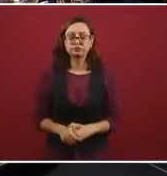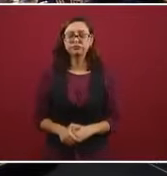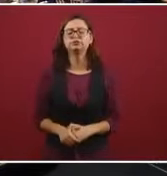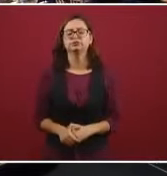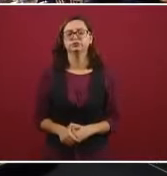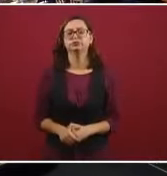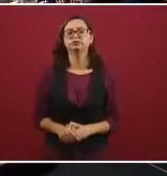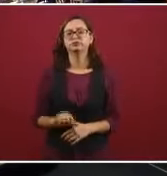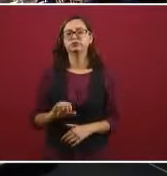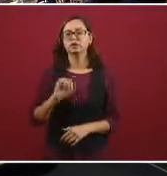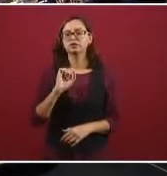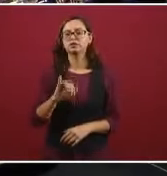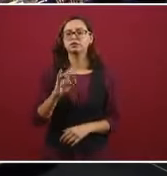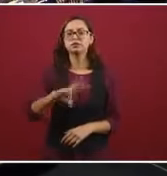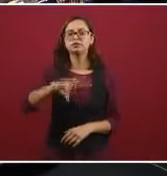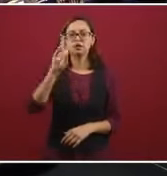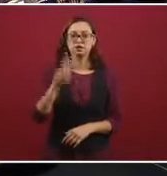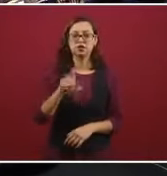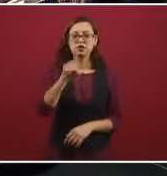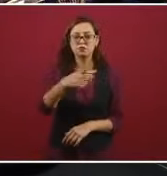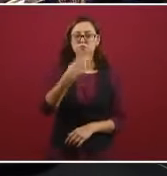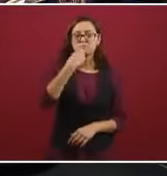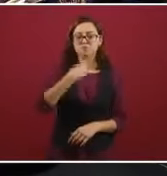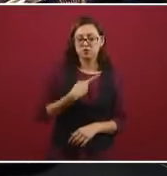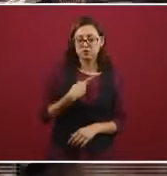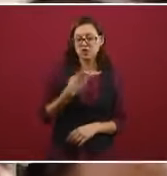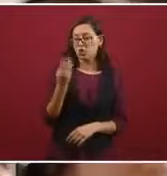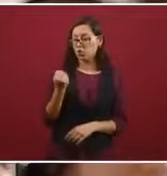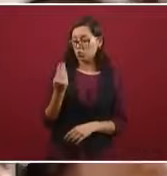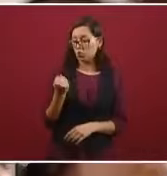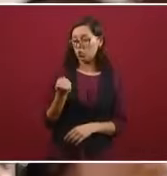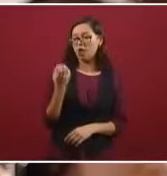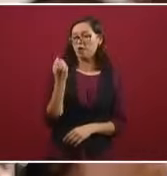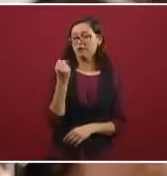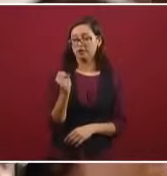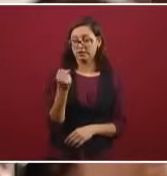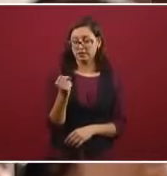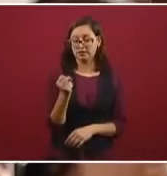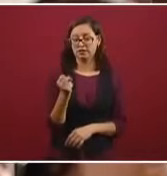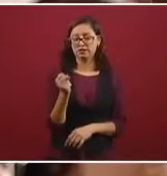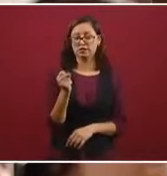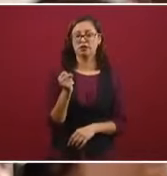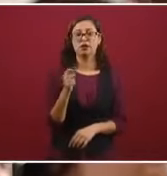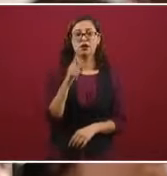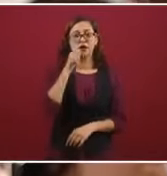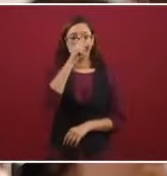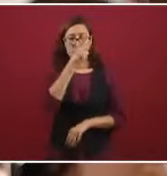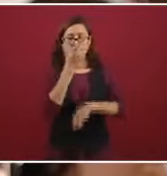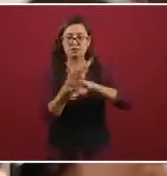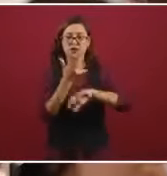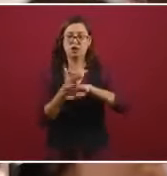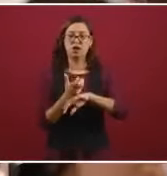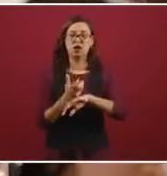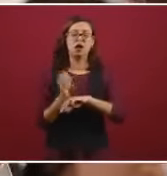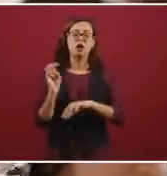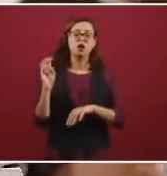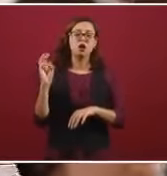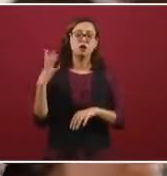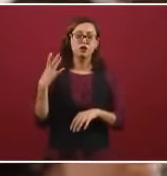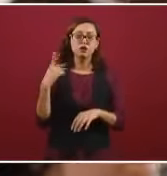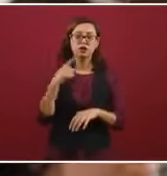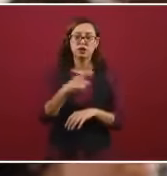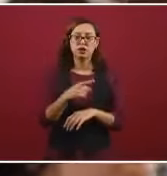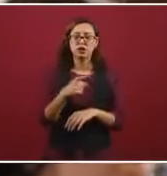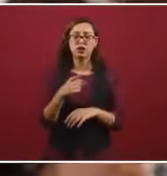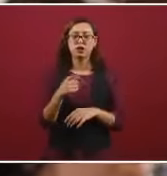Efectivamente, usted nos acaba de informar que el día 9 de septiembre se reúne en Washington con el vicepresidente